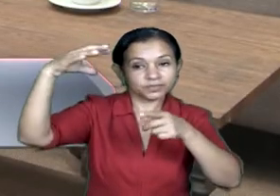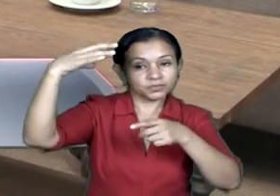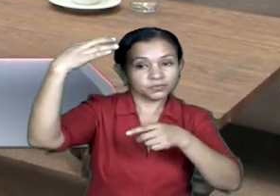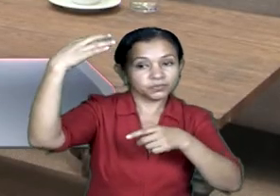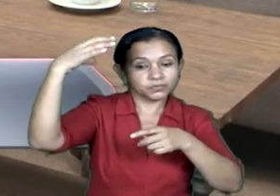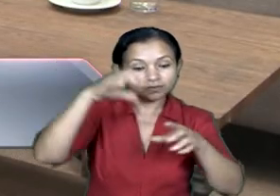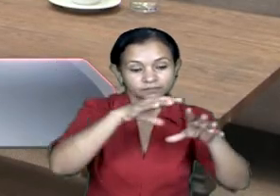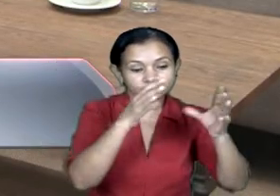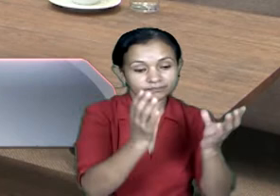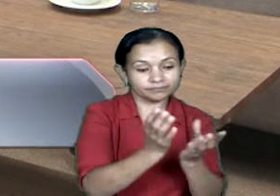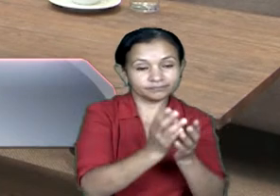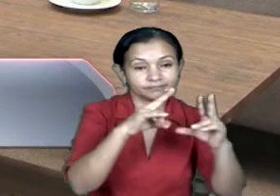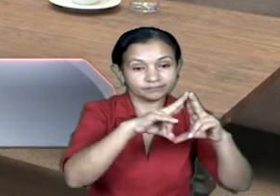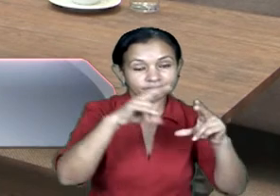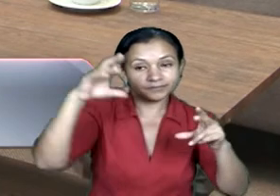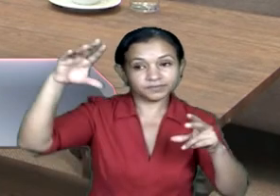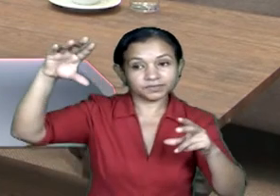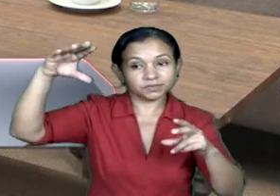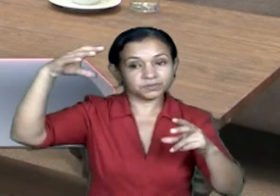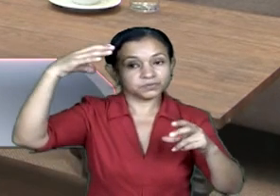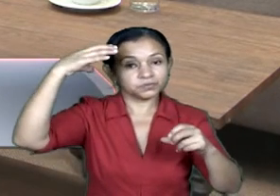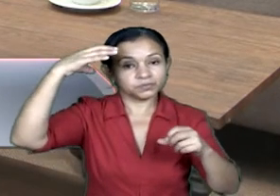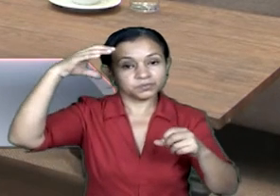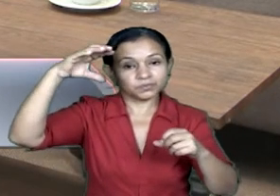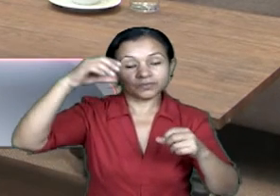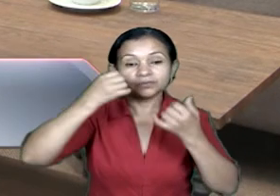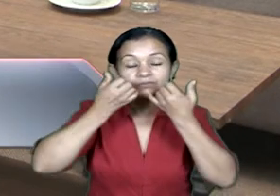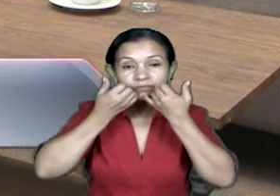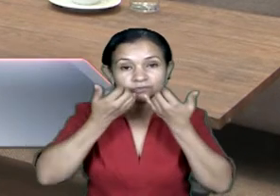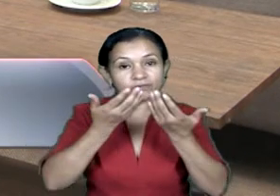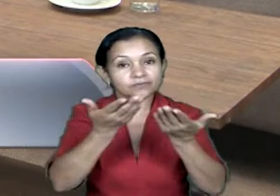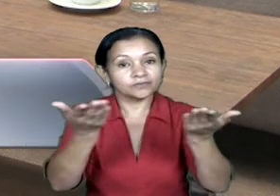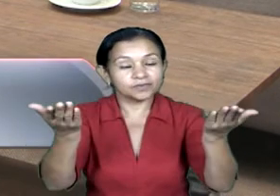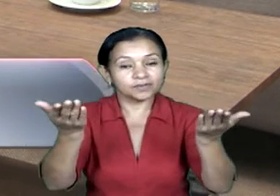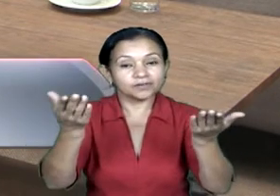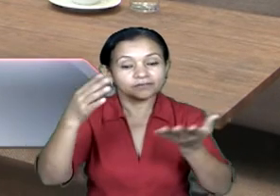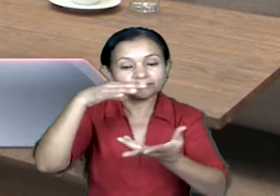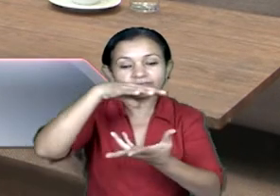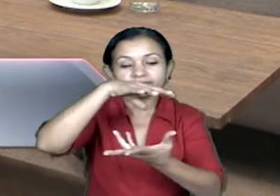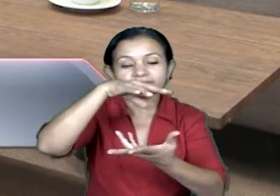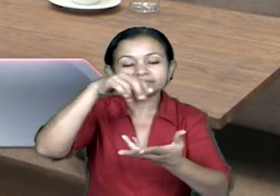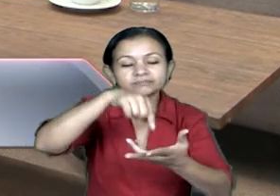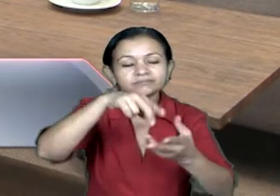el proyecto de sistema de información geográfica,